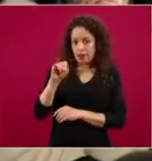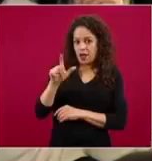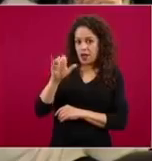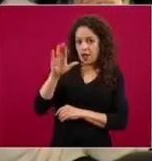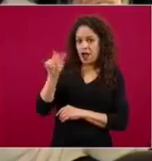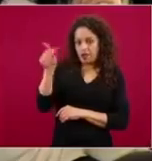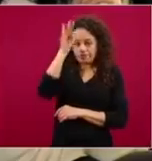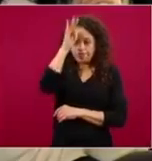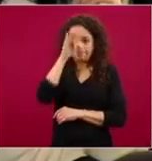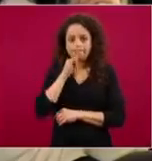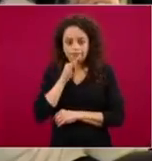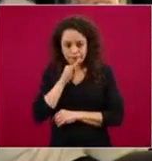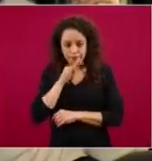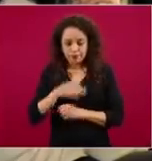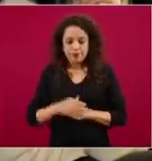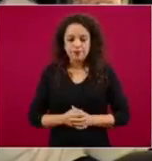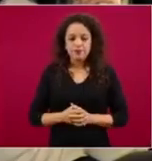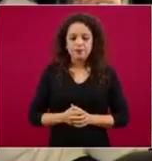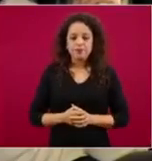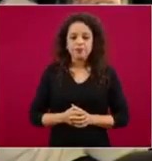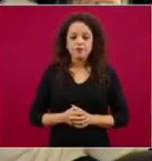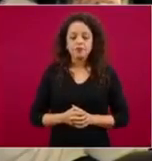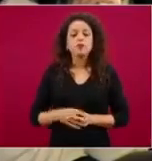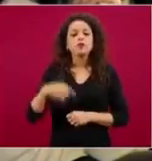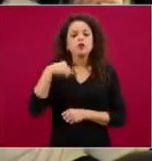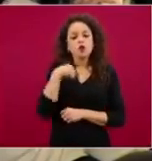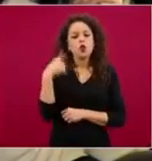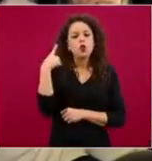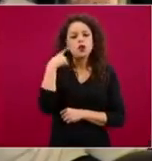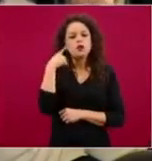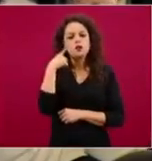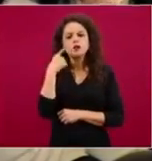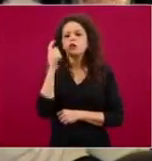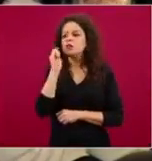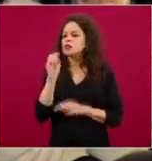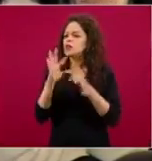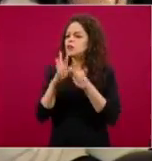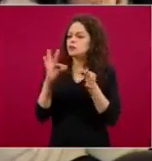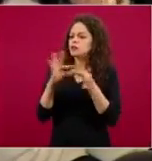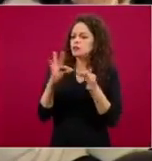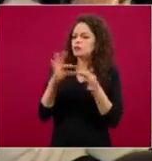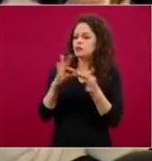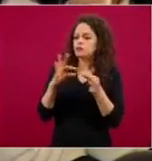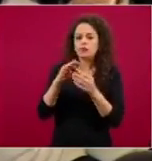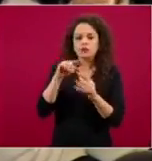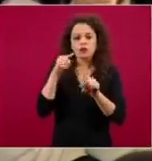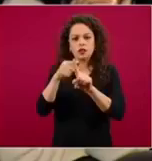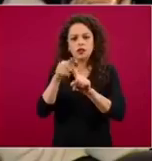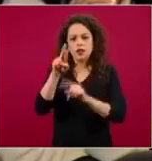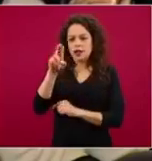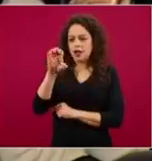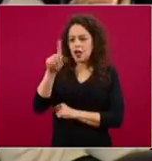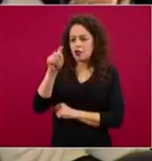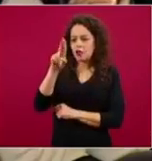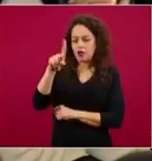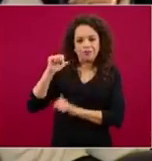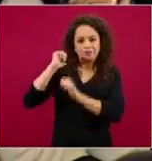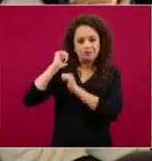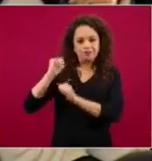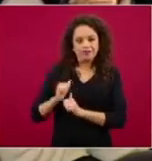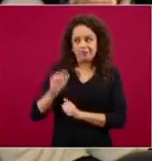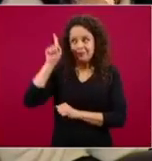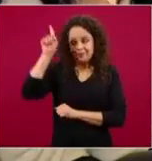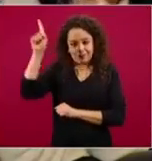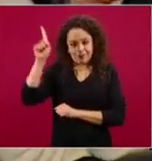escuchado también las conversaciones, las declaraciones del rector de la Basílica de Guadalupe en el sentido de hacer el llamado a